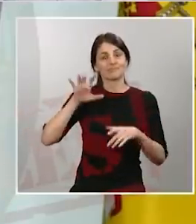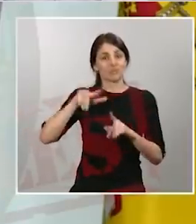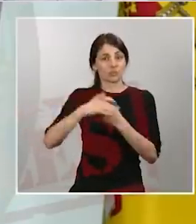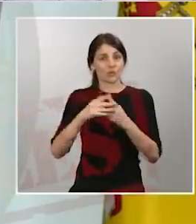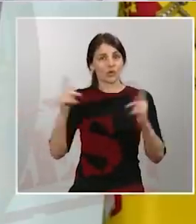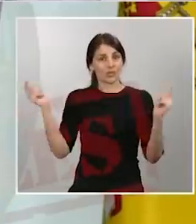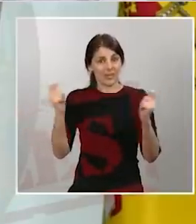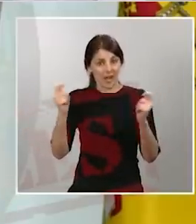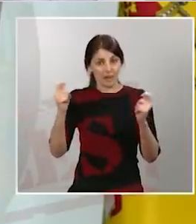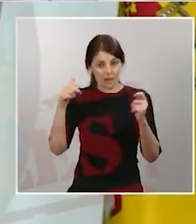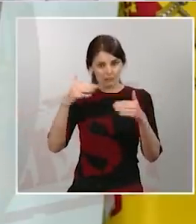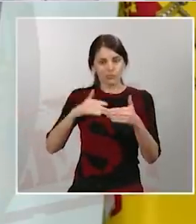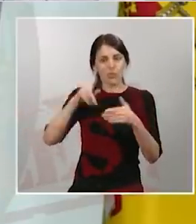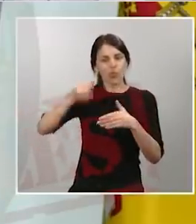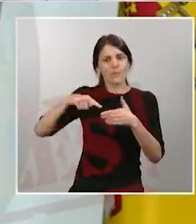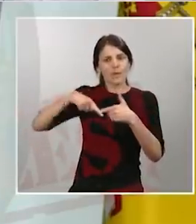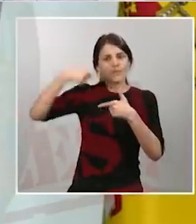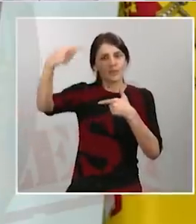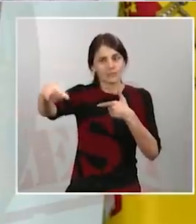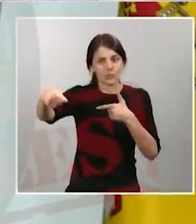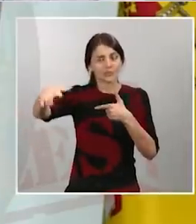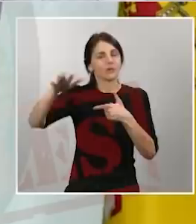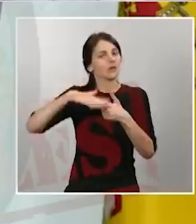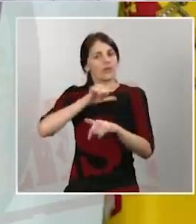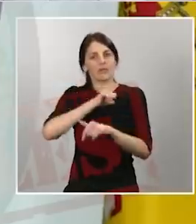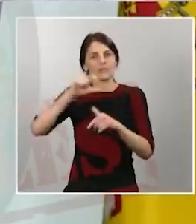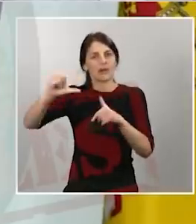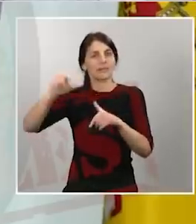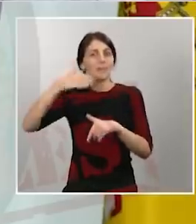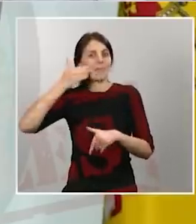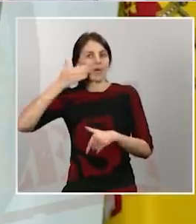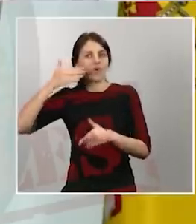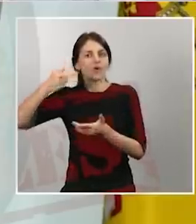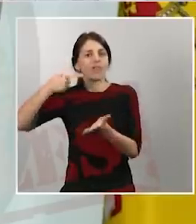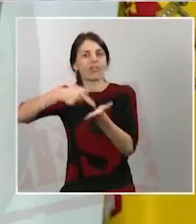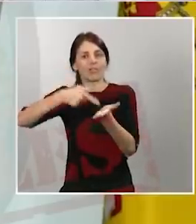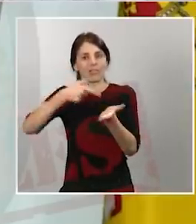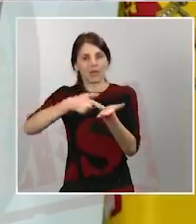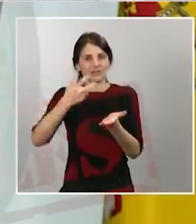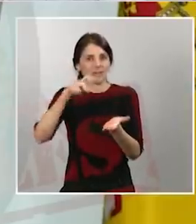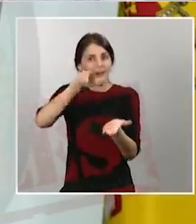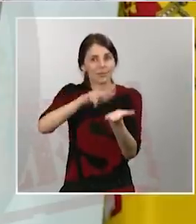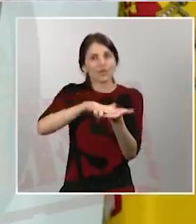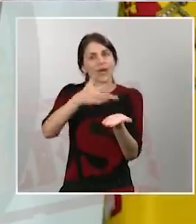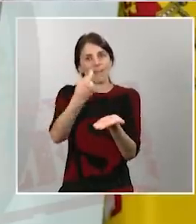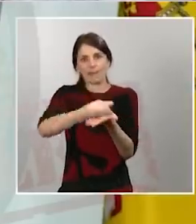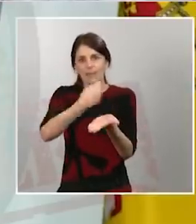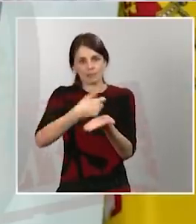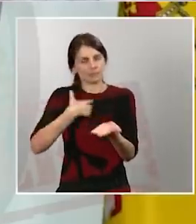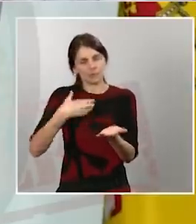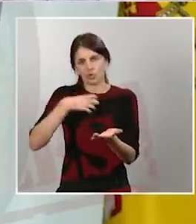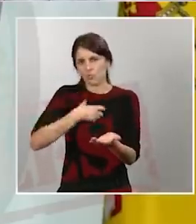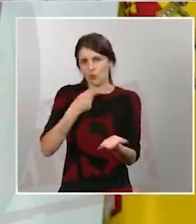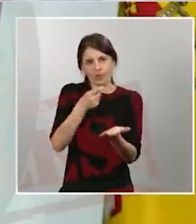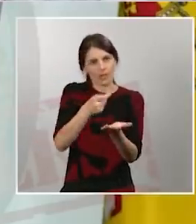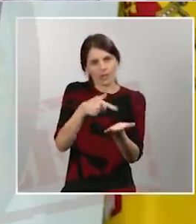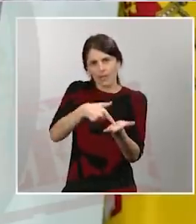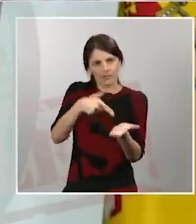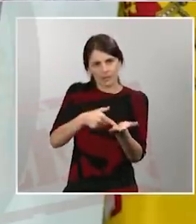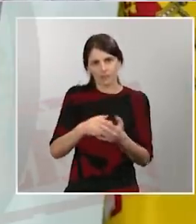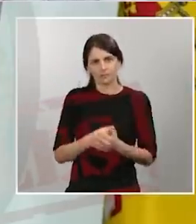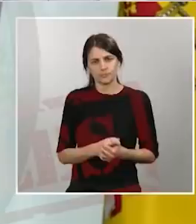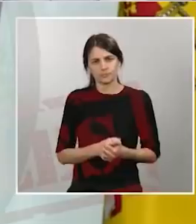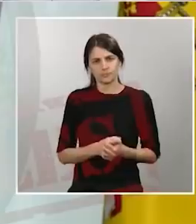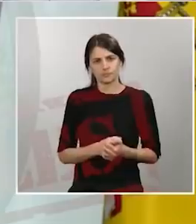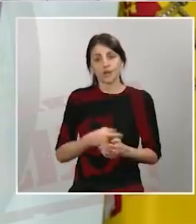instituciones pero nosotros no podemos defenderlas publicando la verdad porque entonces somos nosotros los que desestabilizamos él puede utilizar lo que quiera siempre